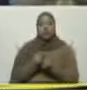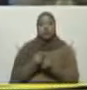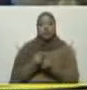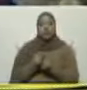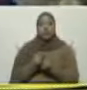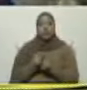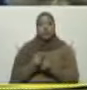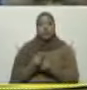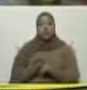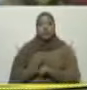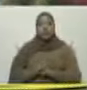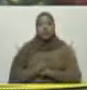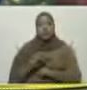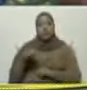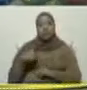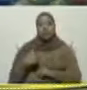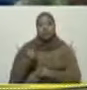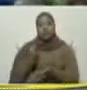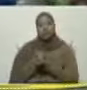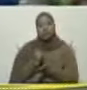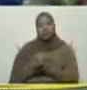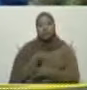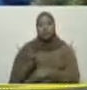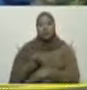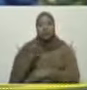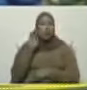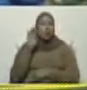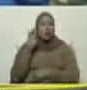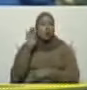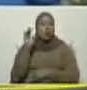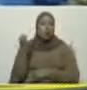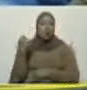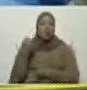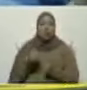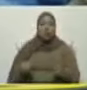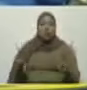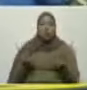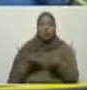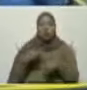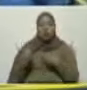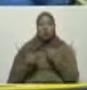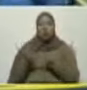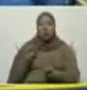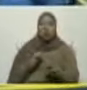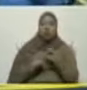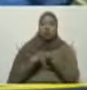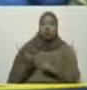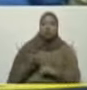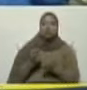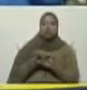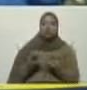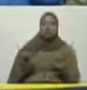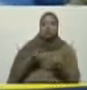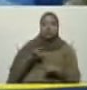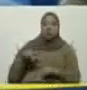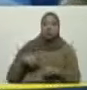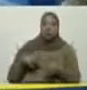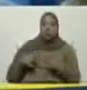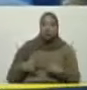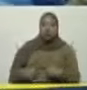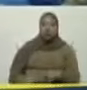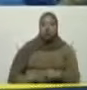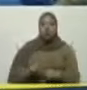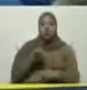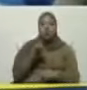espiritual nuestra identidad nacional el futuro de nuestros valores Cómo enfrentar la educación de nuestros hijos nuestros niños